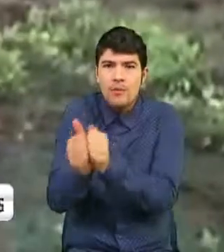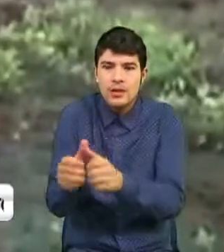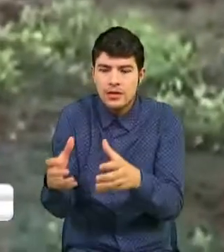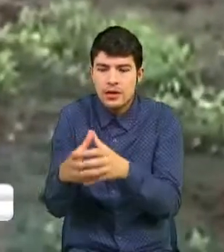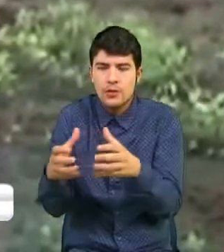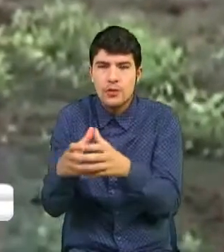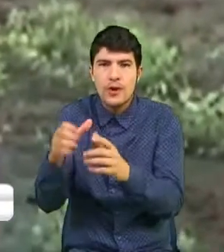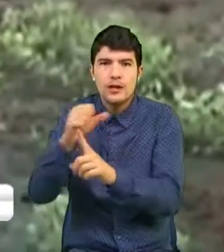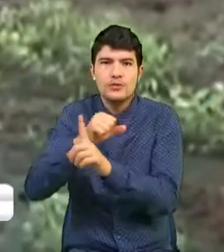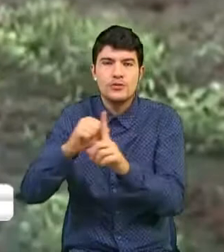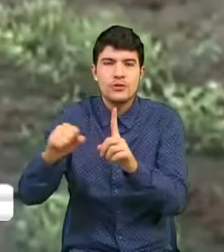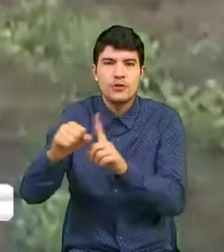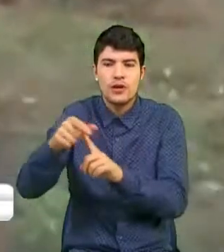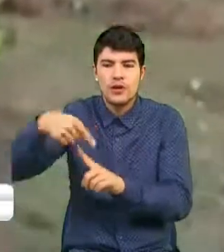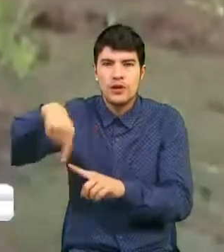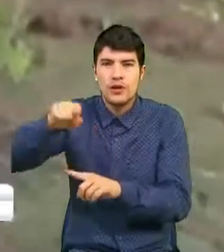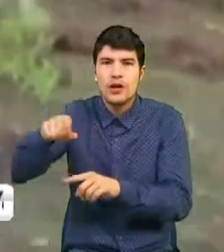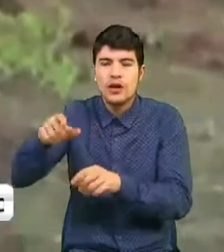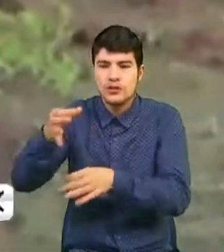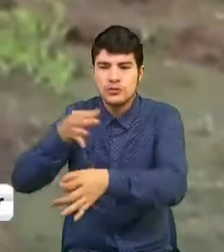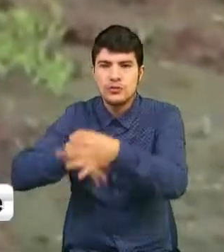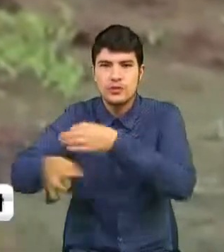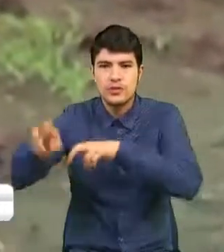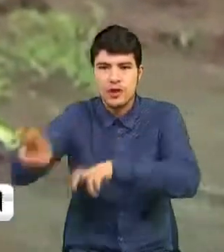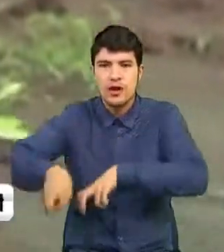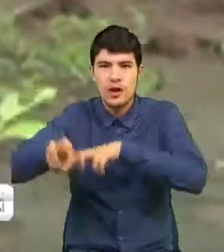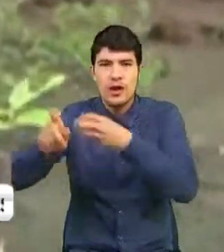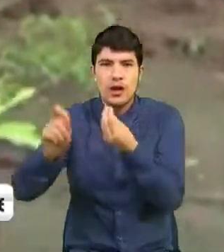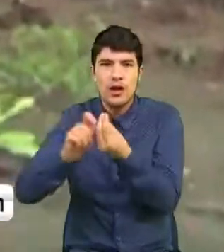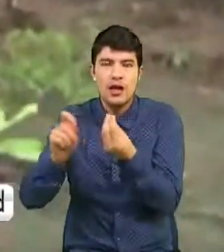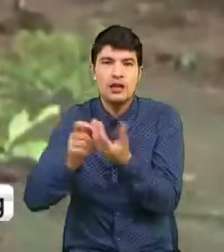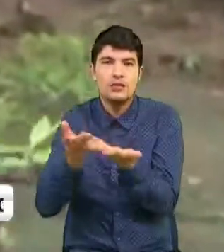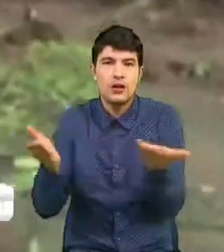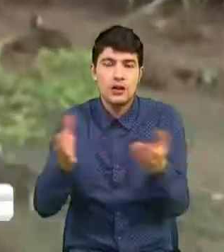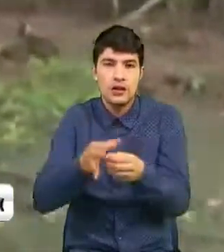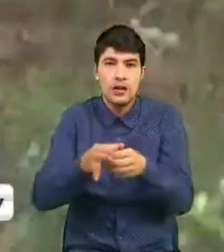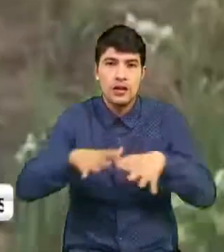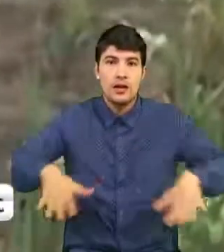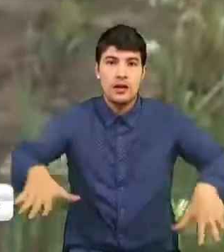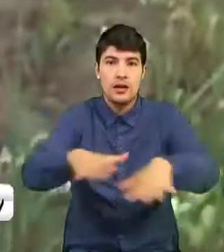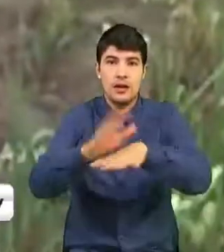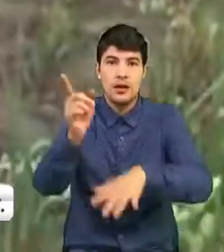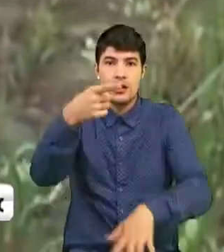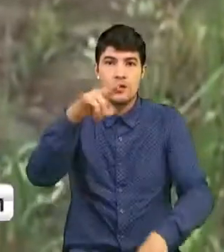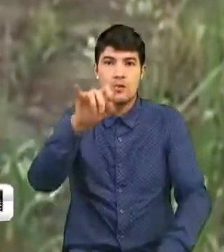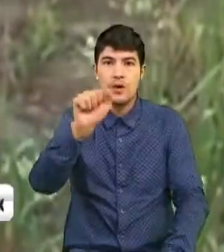de socialización de sustitución de cultivos ilícitos en el Guaviare.